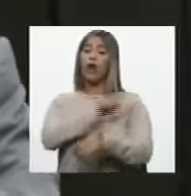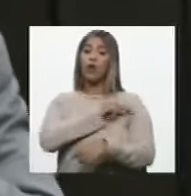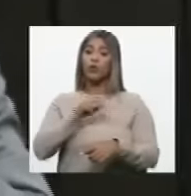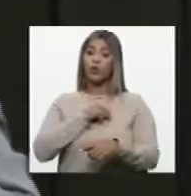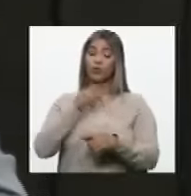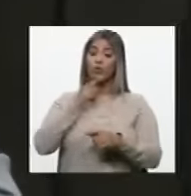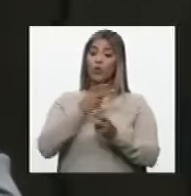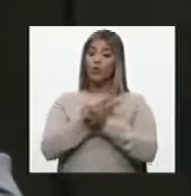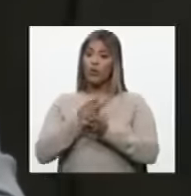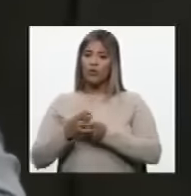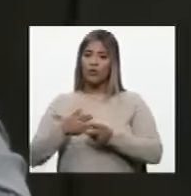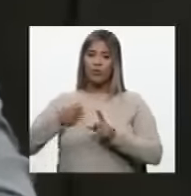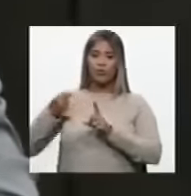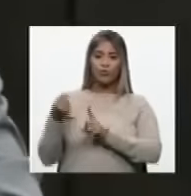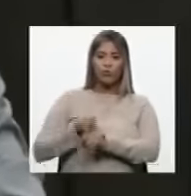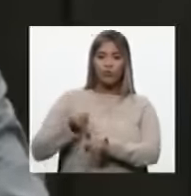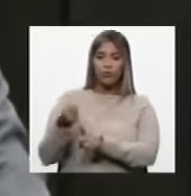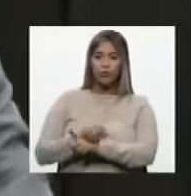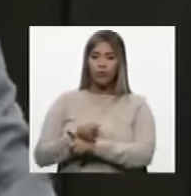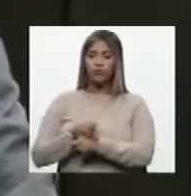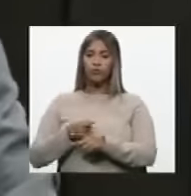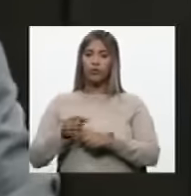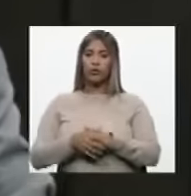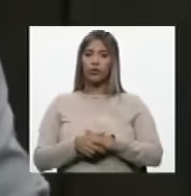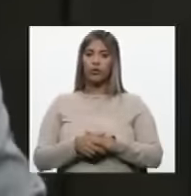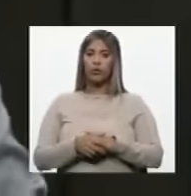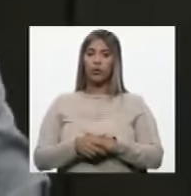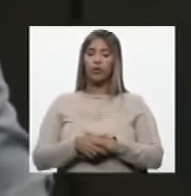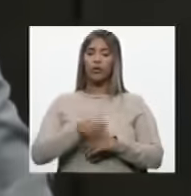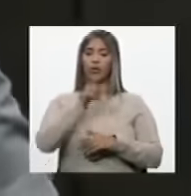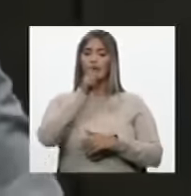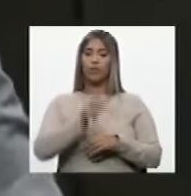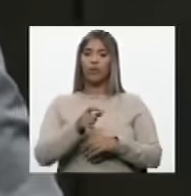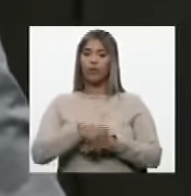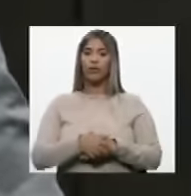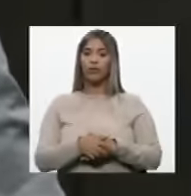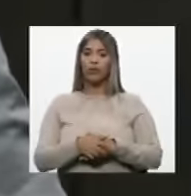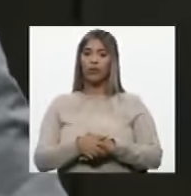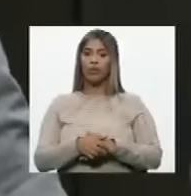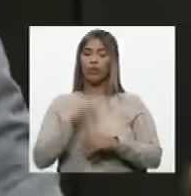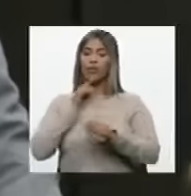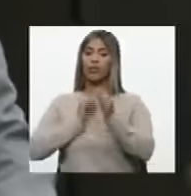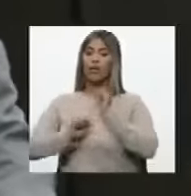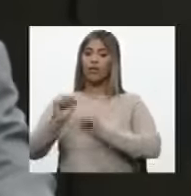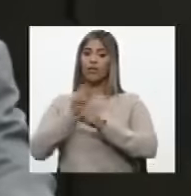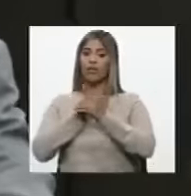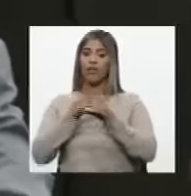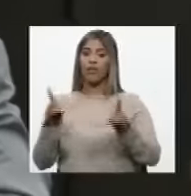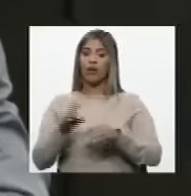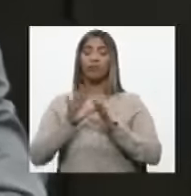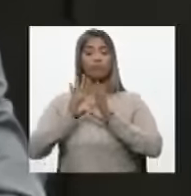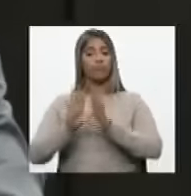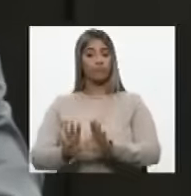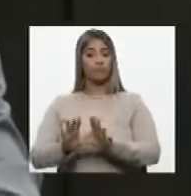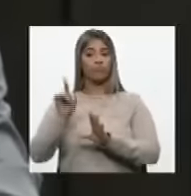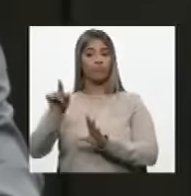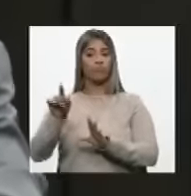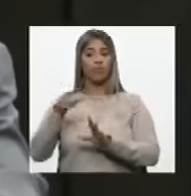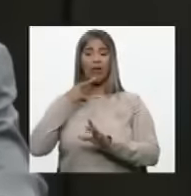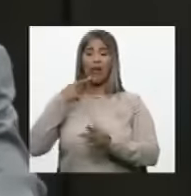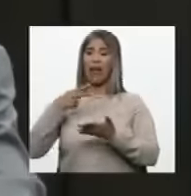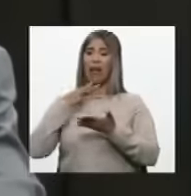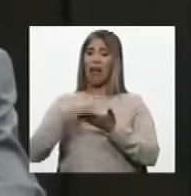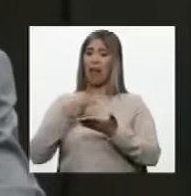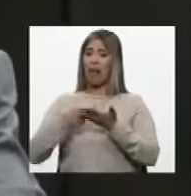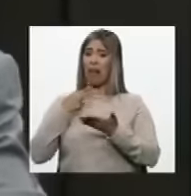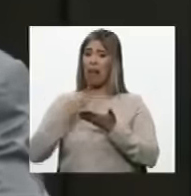muertos. Entregamos el cadáver de Leonardo Ruiz Pineda para defender la democracia. Así que les queda grande. Lávense la